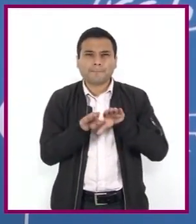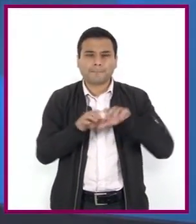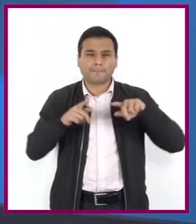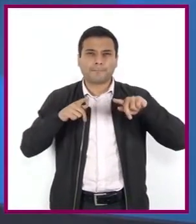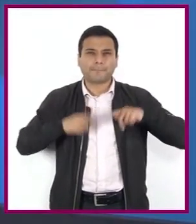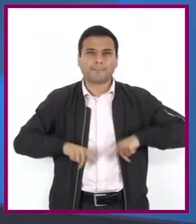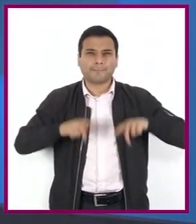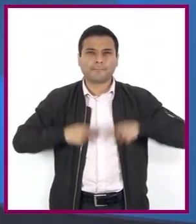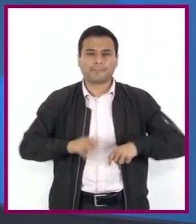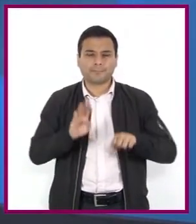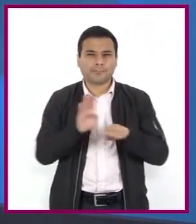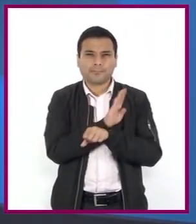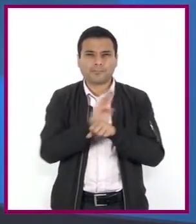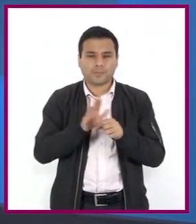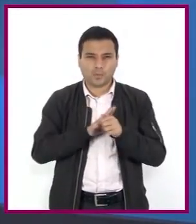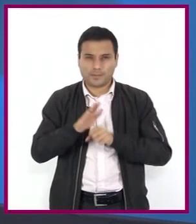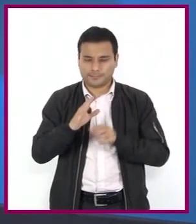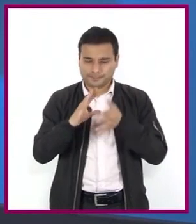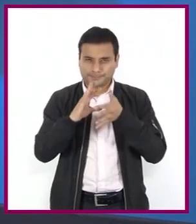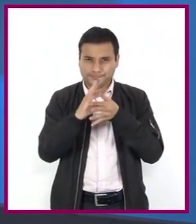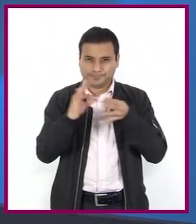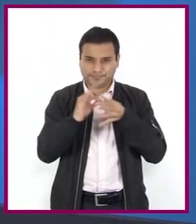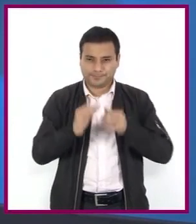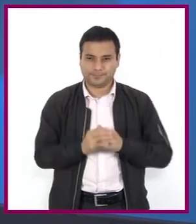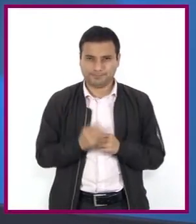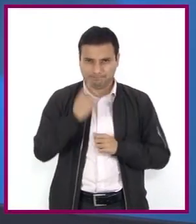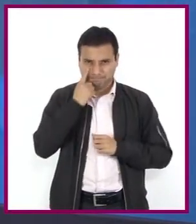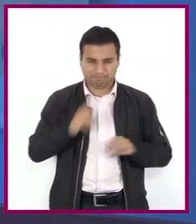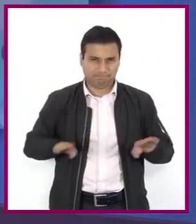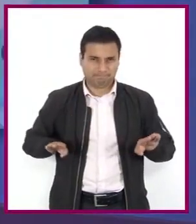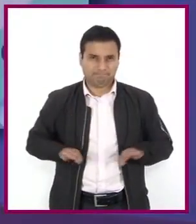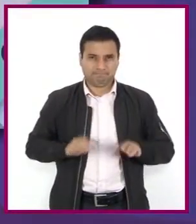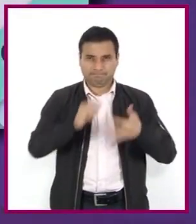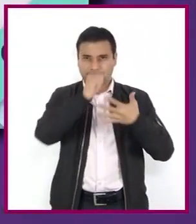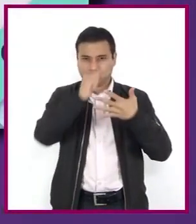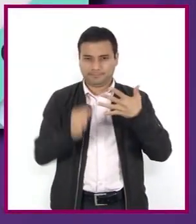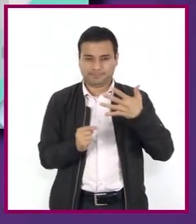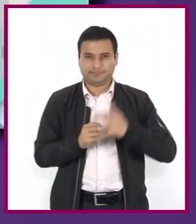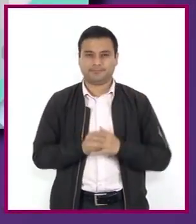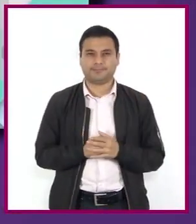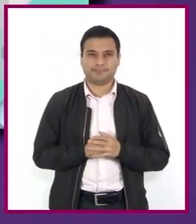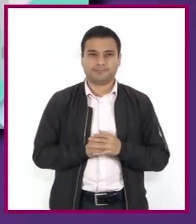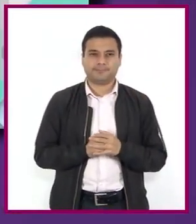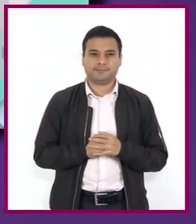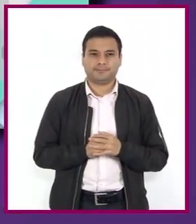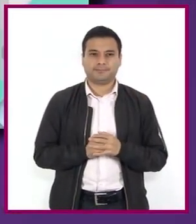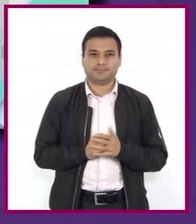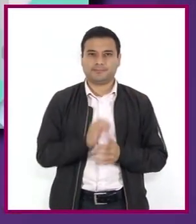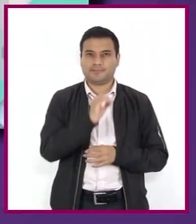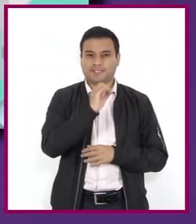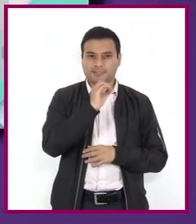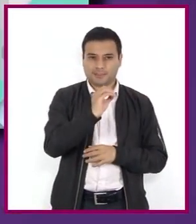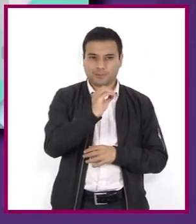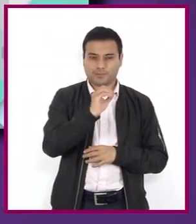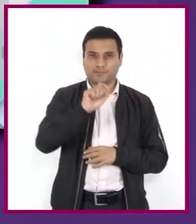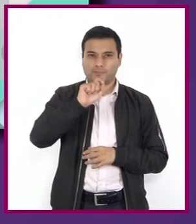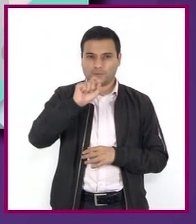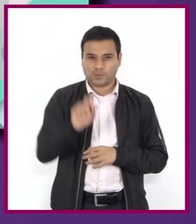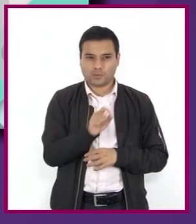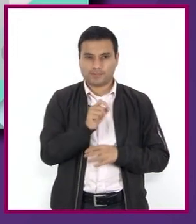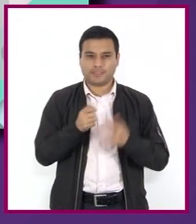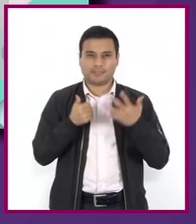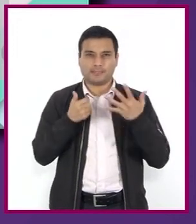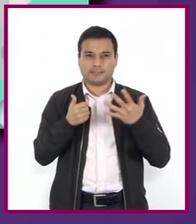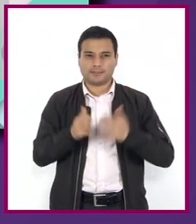empresa. Las parejas obtenidas son: en 0, el beneficio es de 6. Si